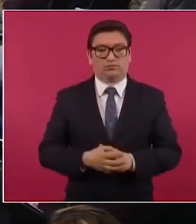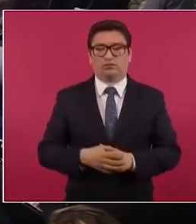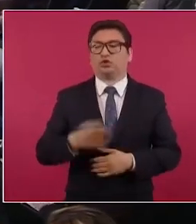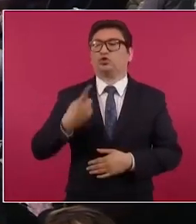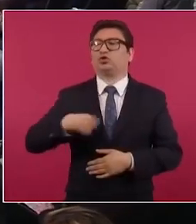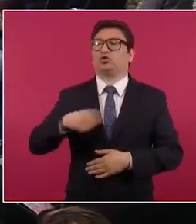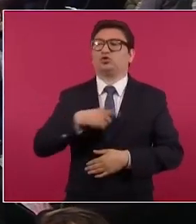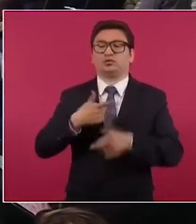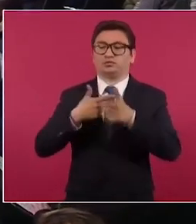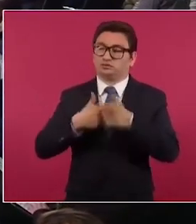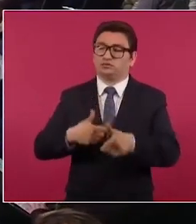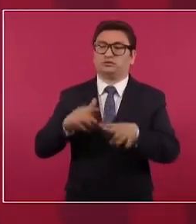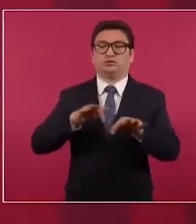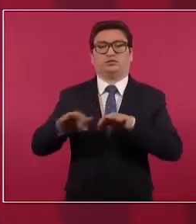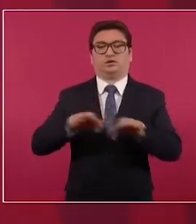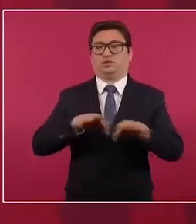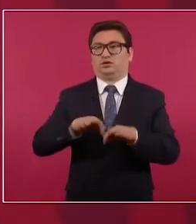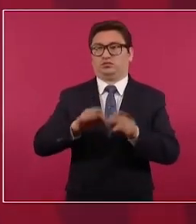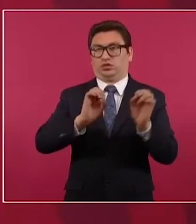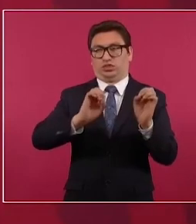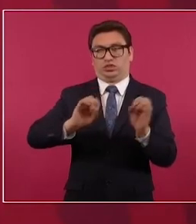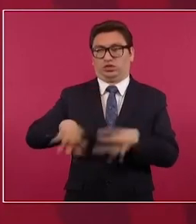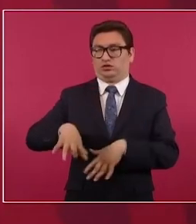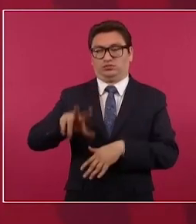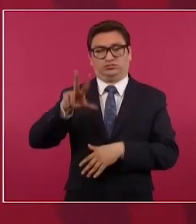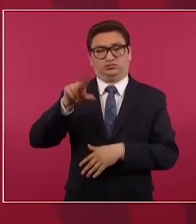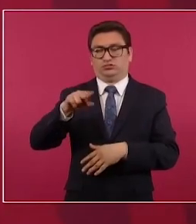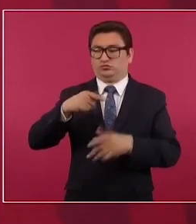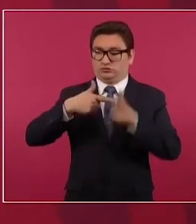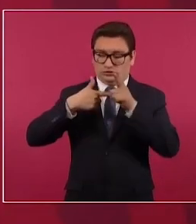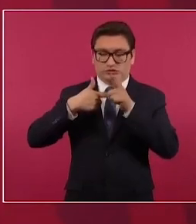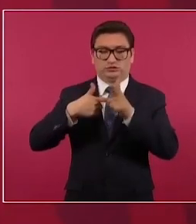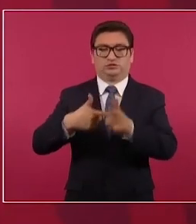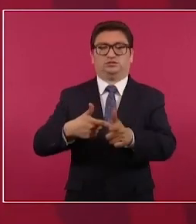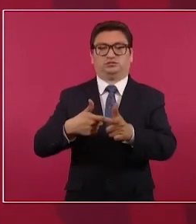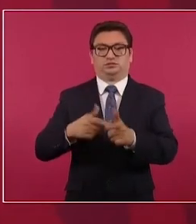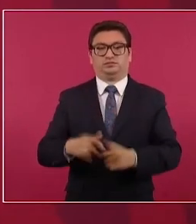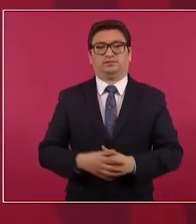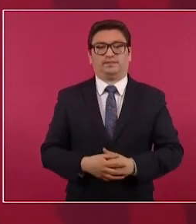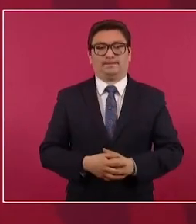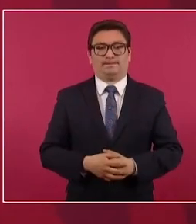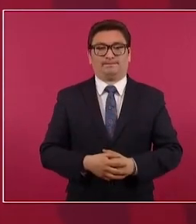trabajar. No hemos dejado de trabajar